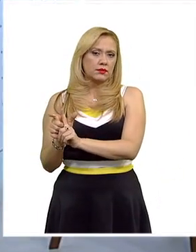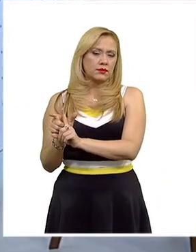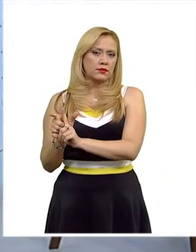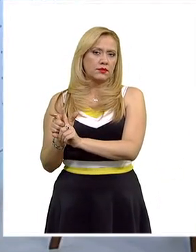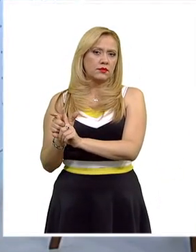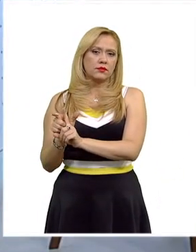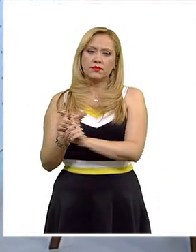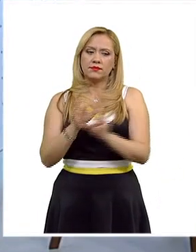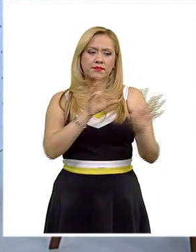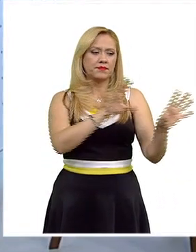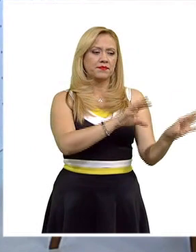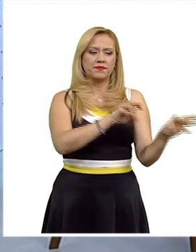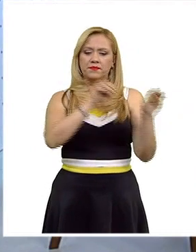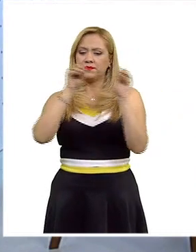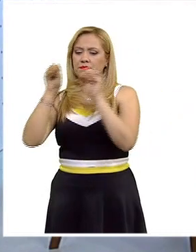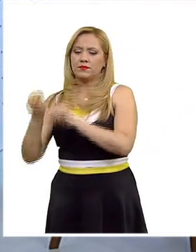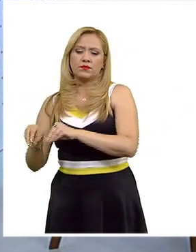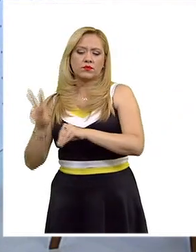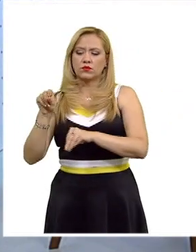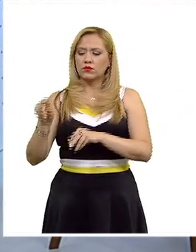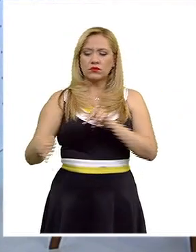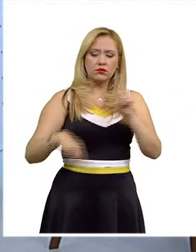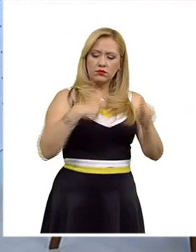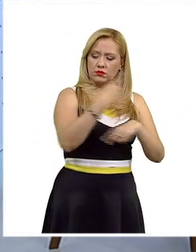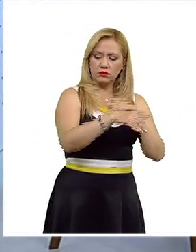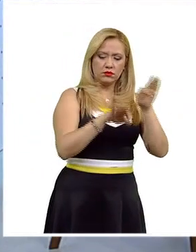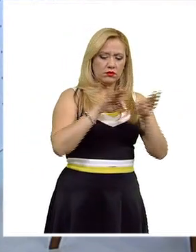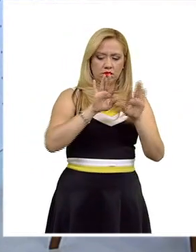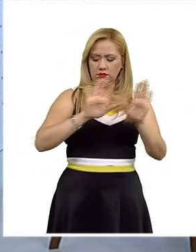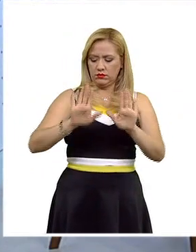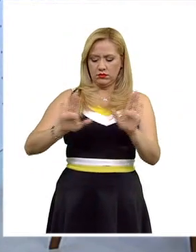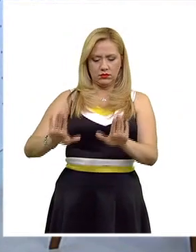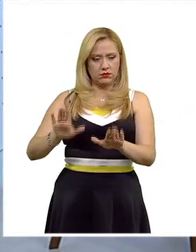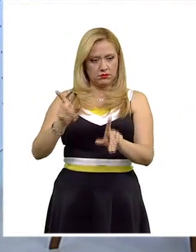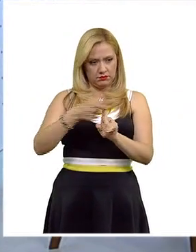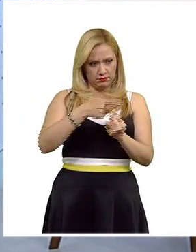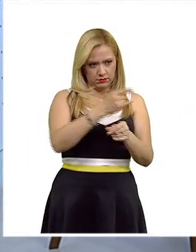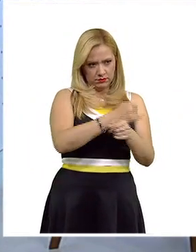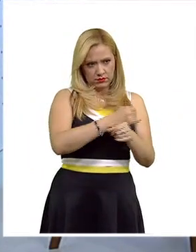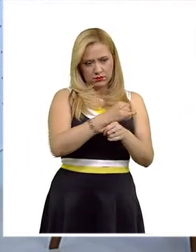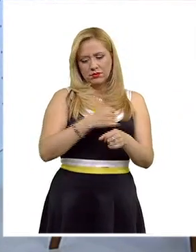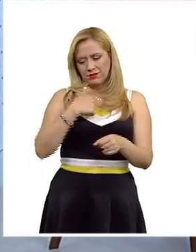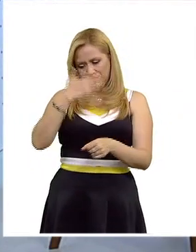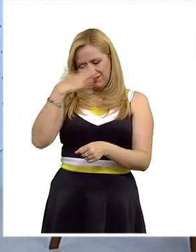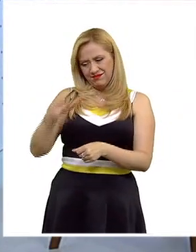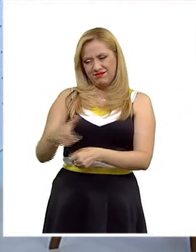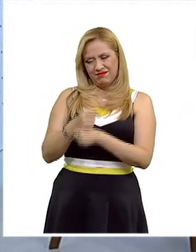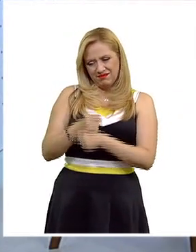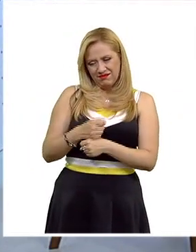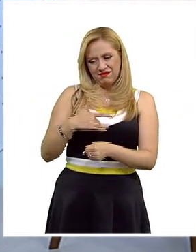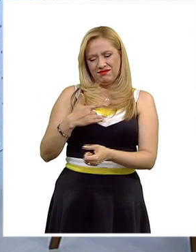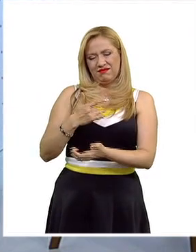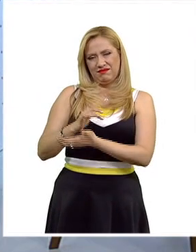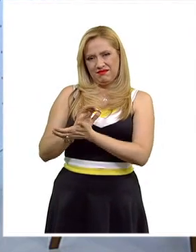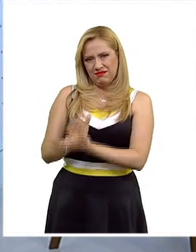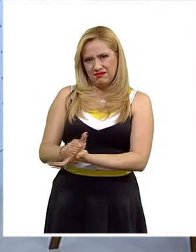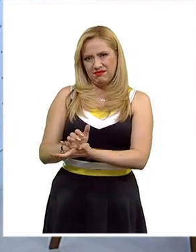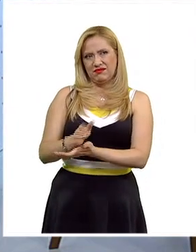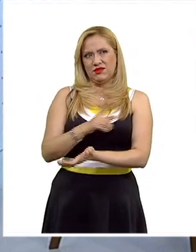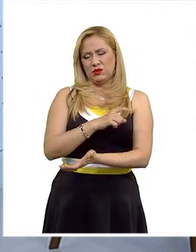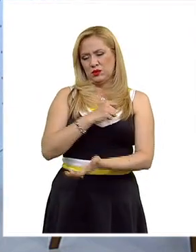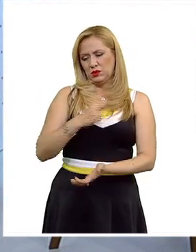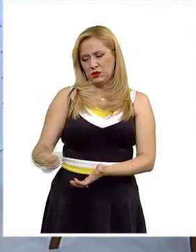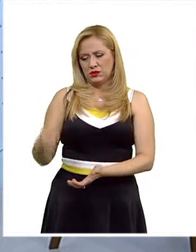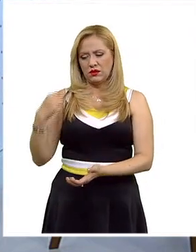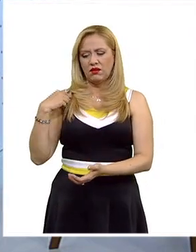esos espacios donde están viviendo este tipo de situaciones que no son deseables, que son discriminatorias, que son disciplinantes